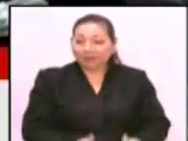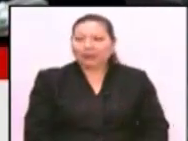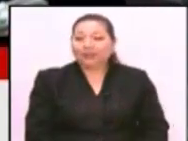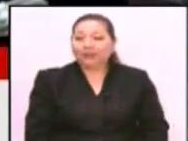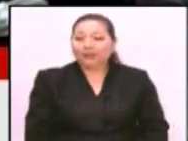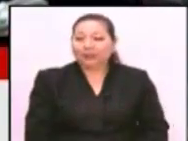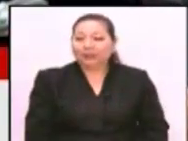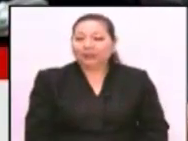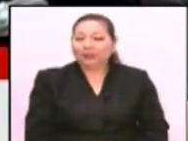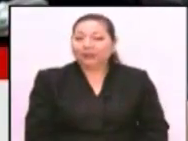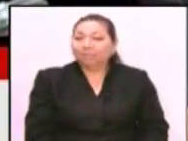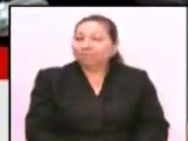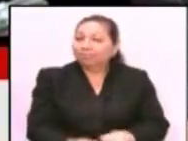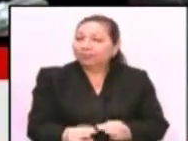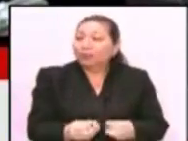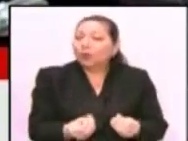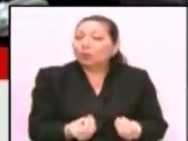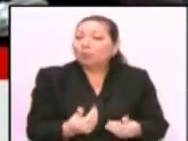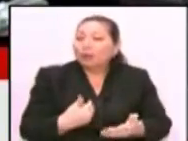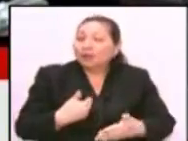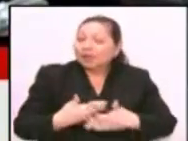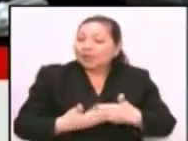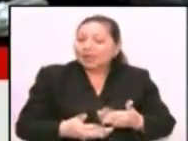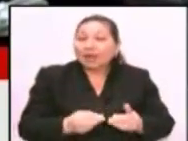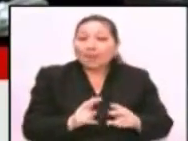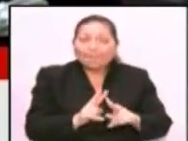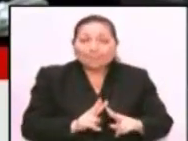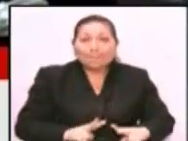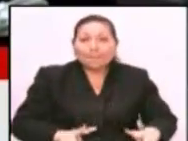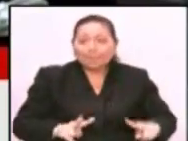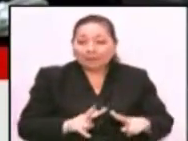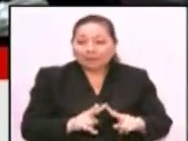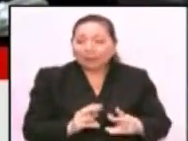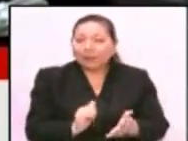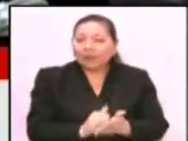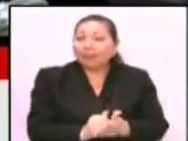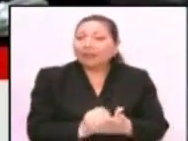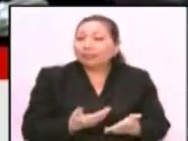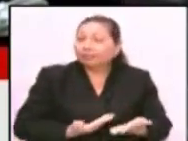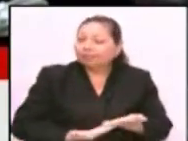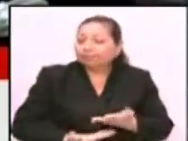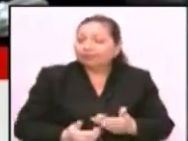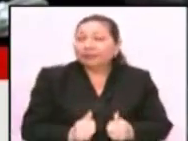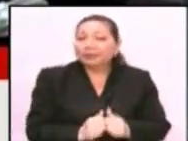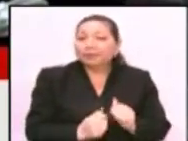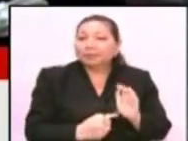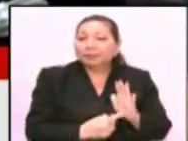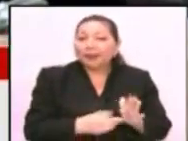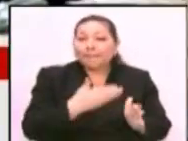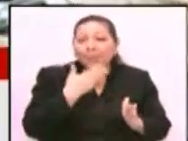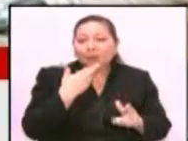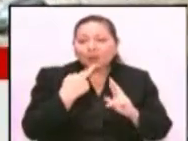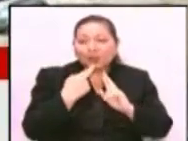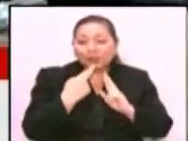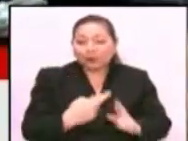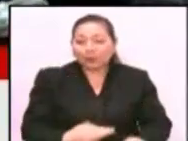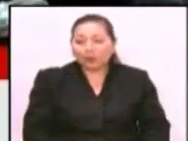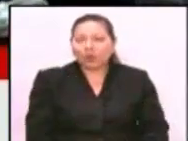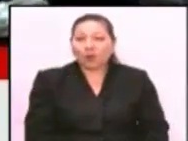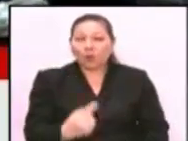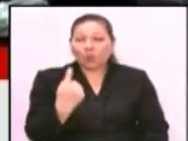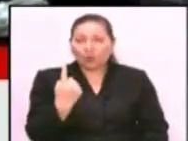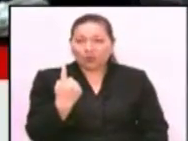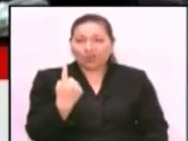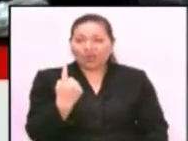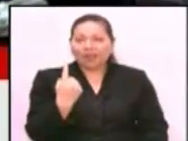acá se busca explicar cómo genera valor. ¿Sí? ¿Por qué este tipo de mecanismos de financiamiento presenta mejores resultados? Uno es